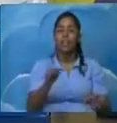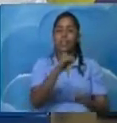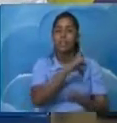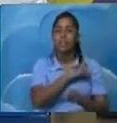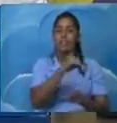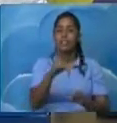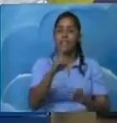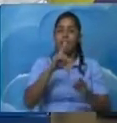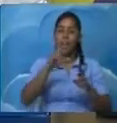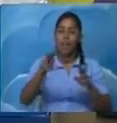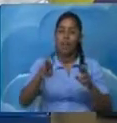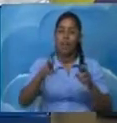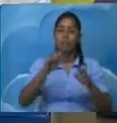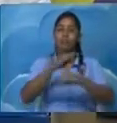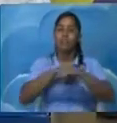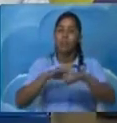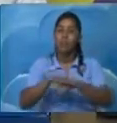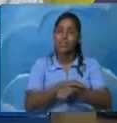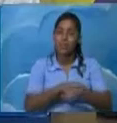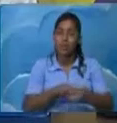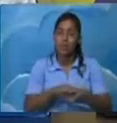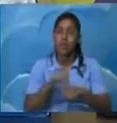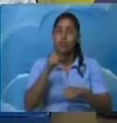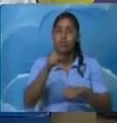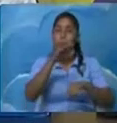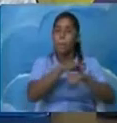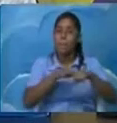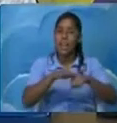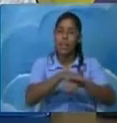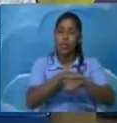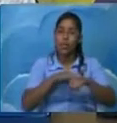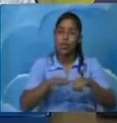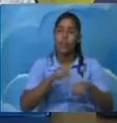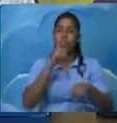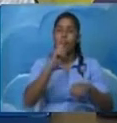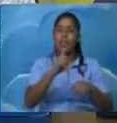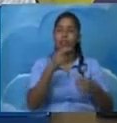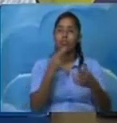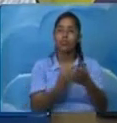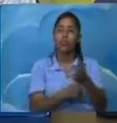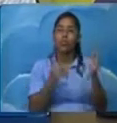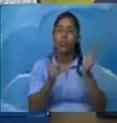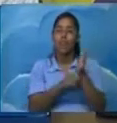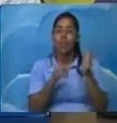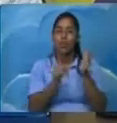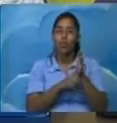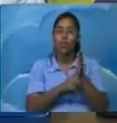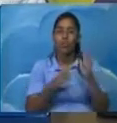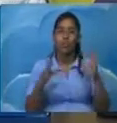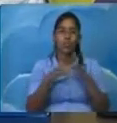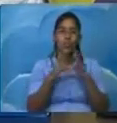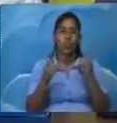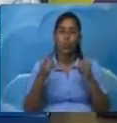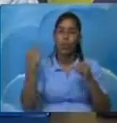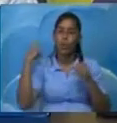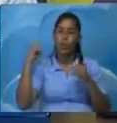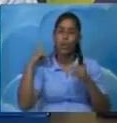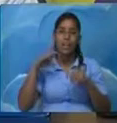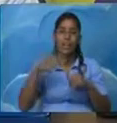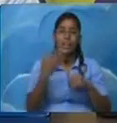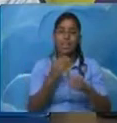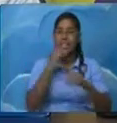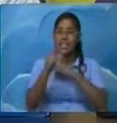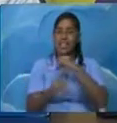la remisión. Perdonará a su deudor todo aquel que